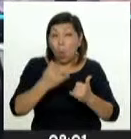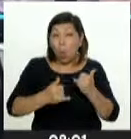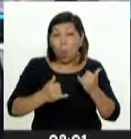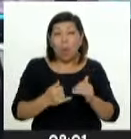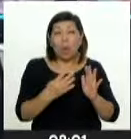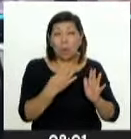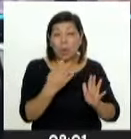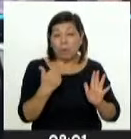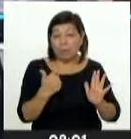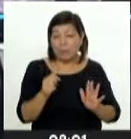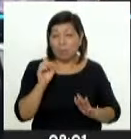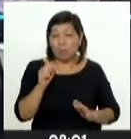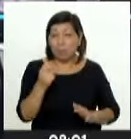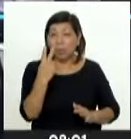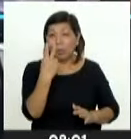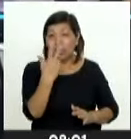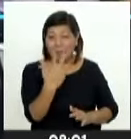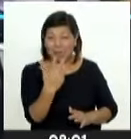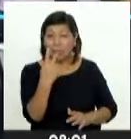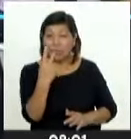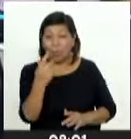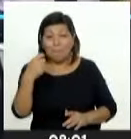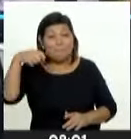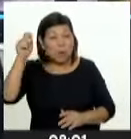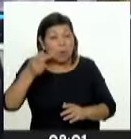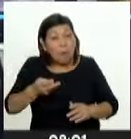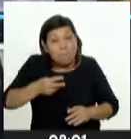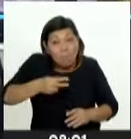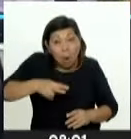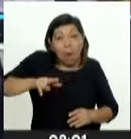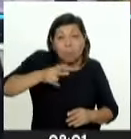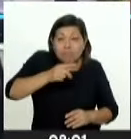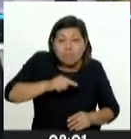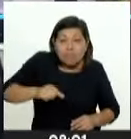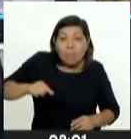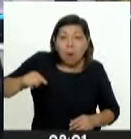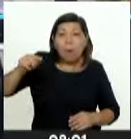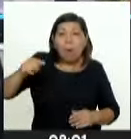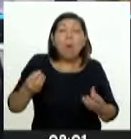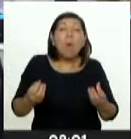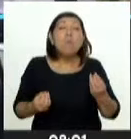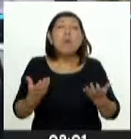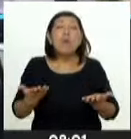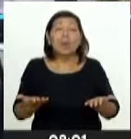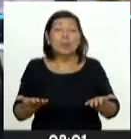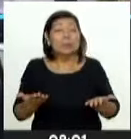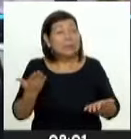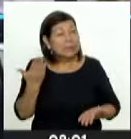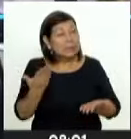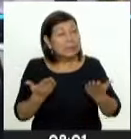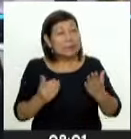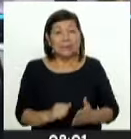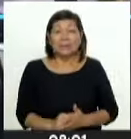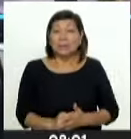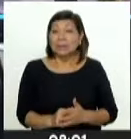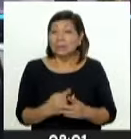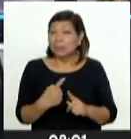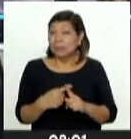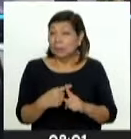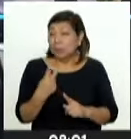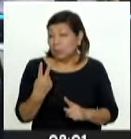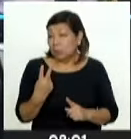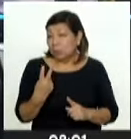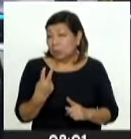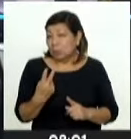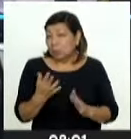es de 96.32%. Esta tasa, hay que tenerlo claro, se calcula multiplicando por 2